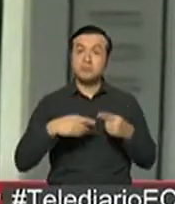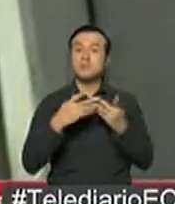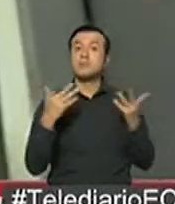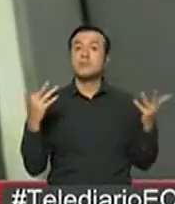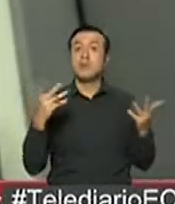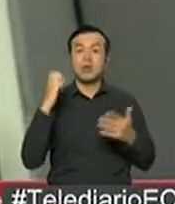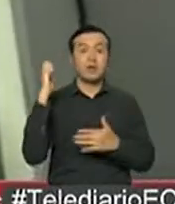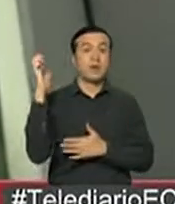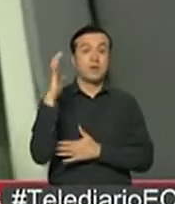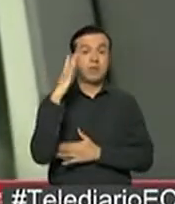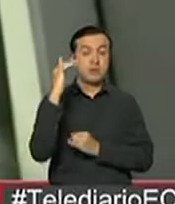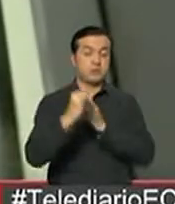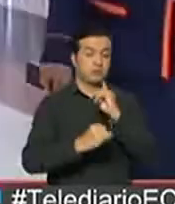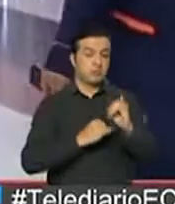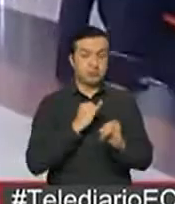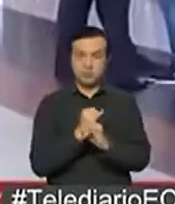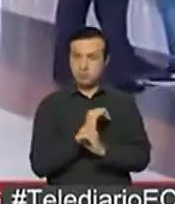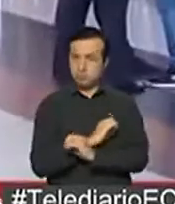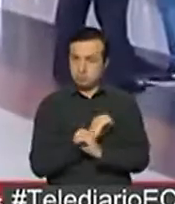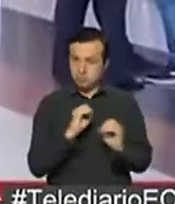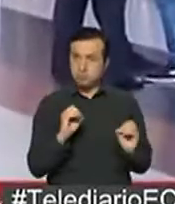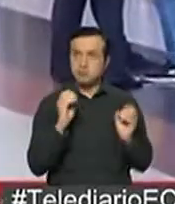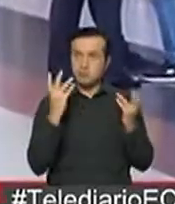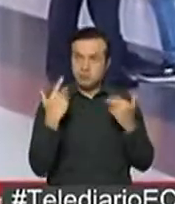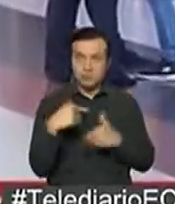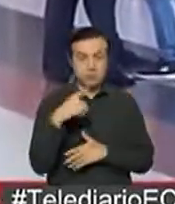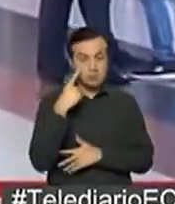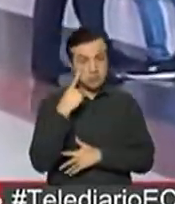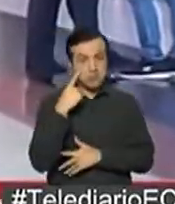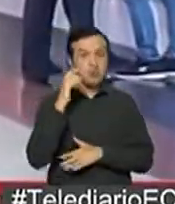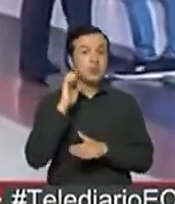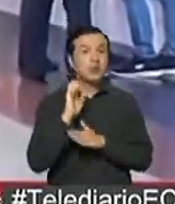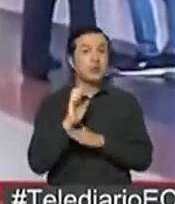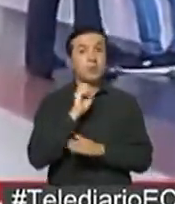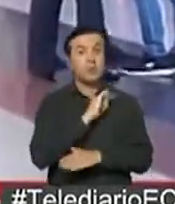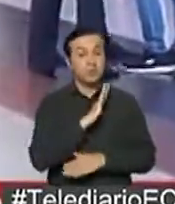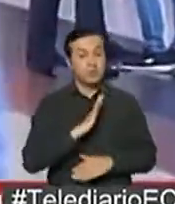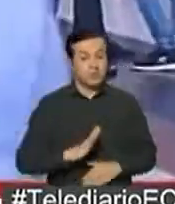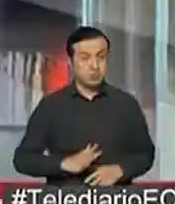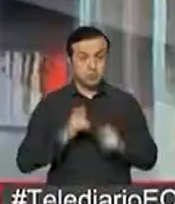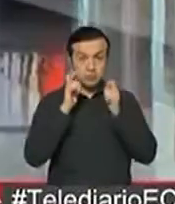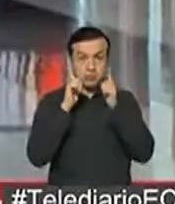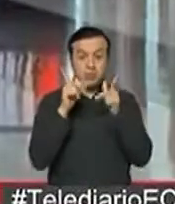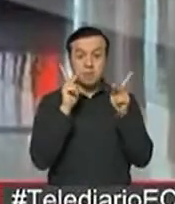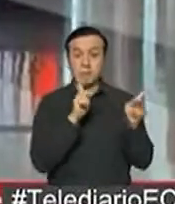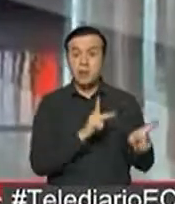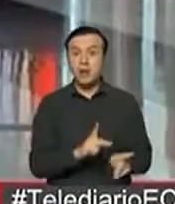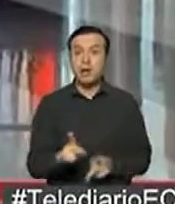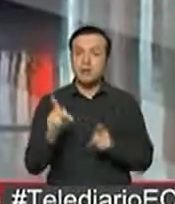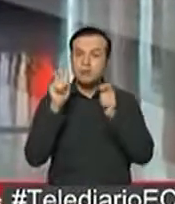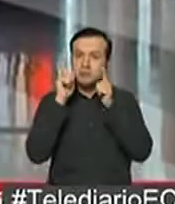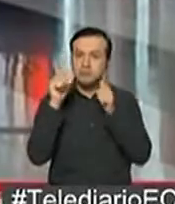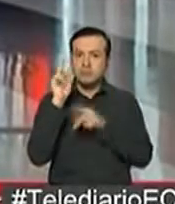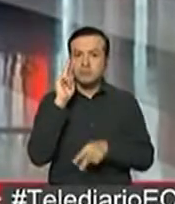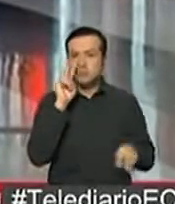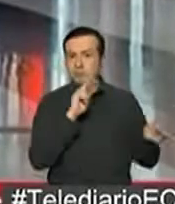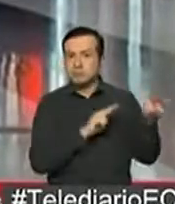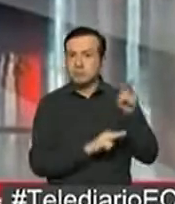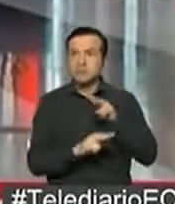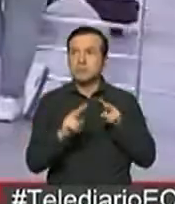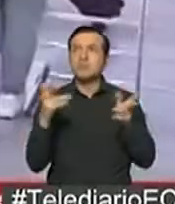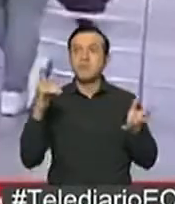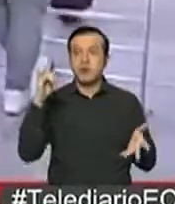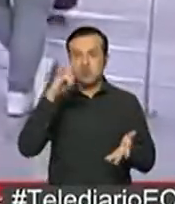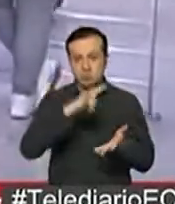declarar la emergencia internacional a pesar de ello en ecuador se estableció un plan de vigilancia epidemiológica en aeropuertos